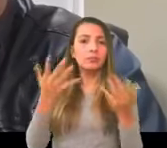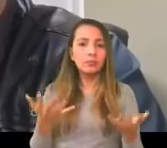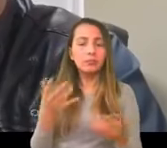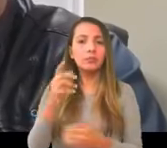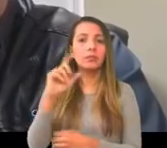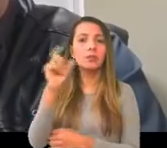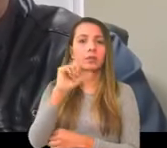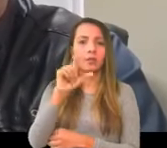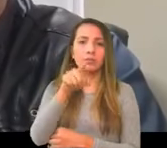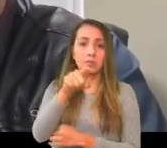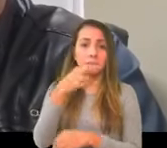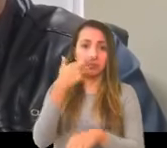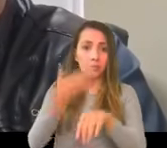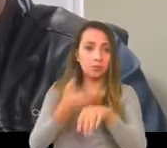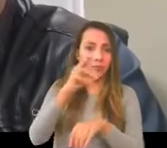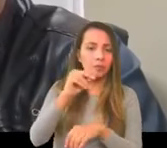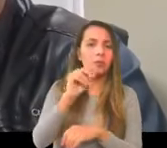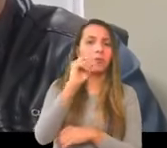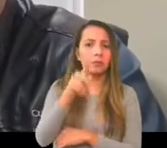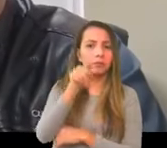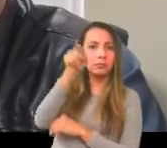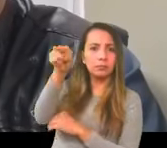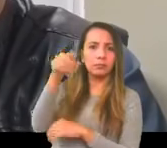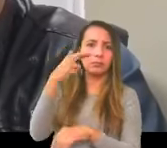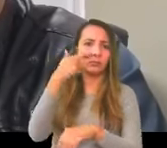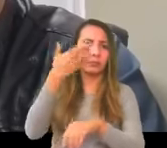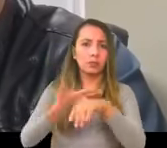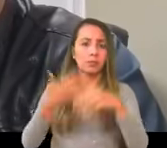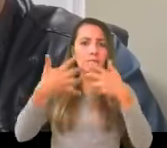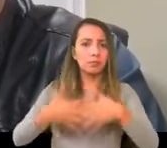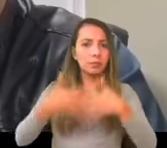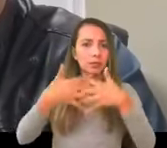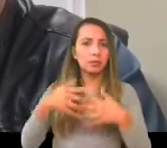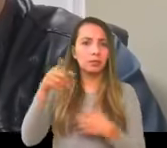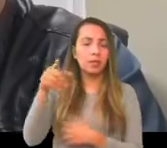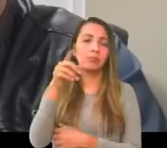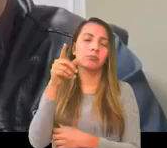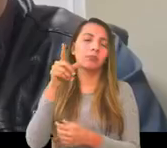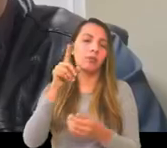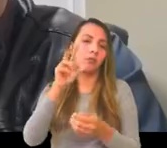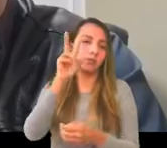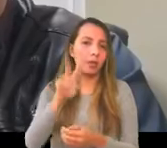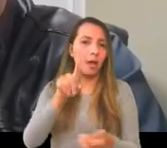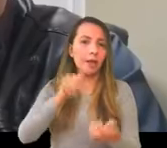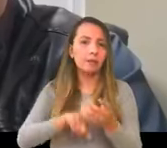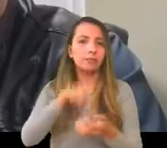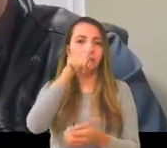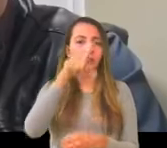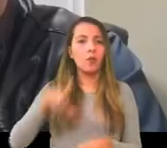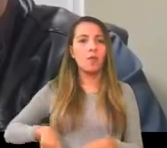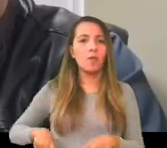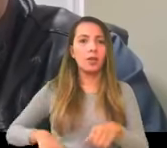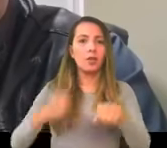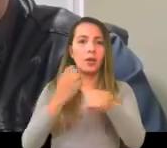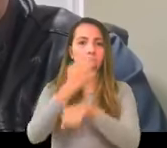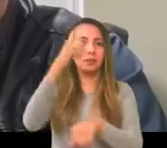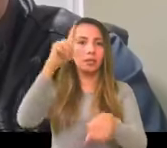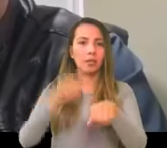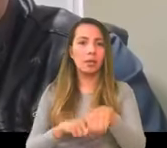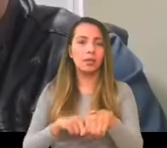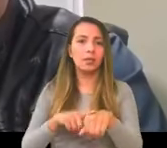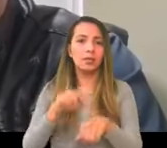los responsables que tienen este trato o contrato, en este caso gobierno del estado, a través de CEPROA, para que expliquen a